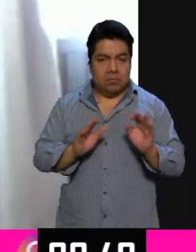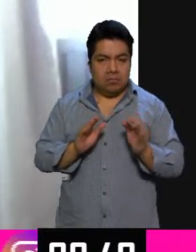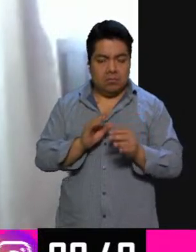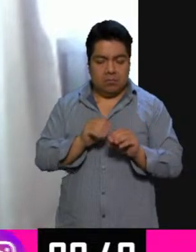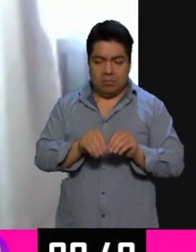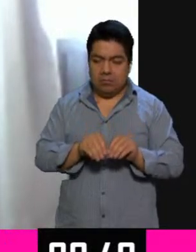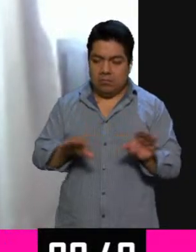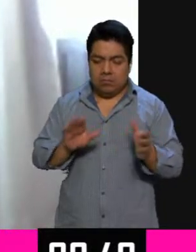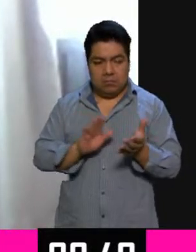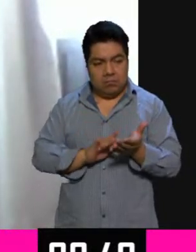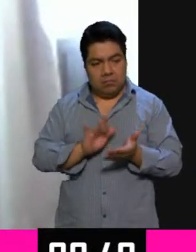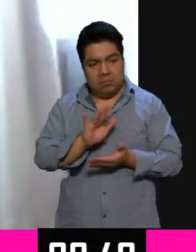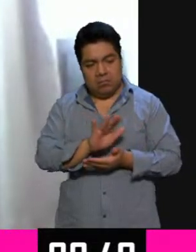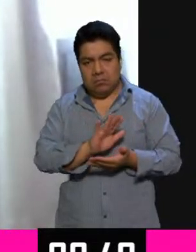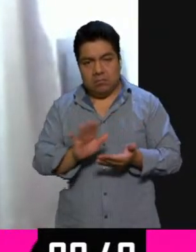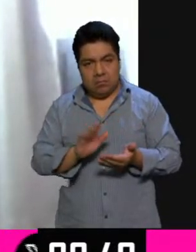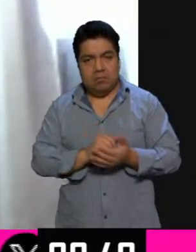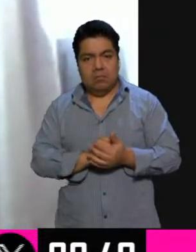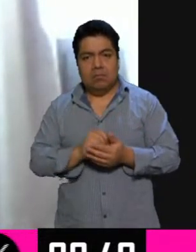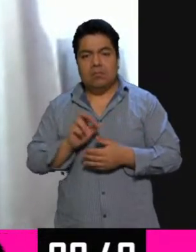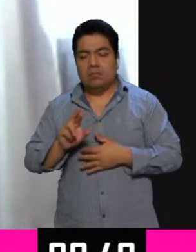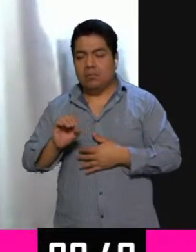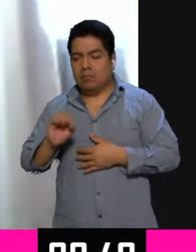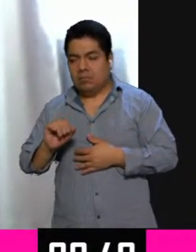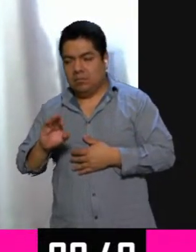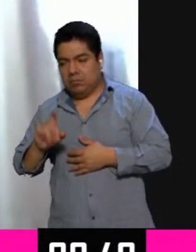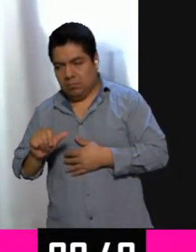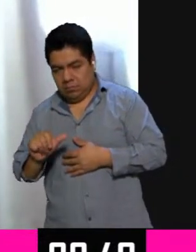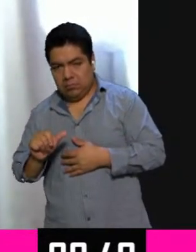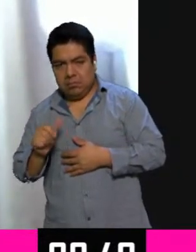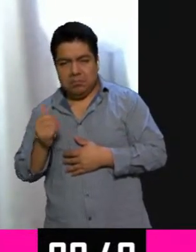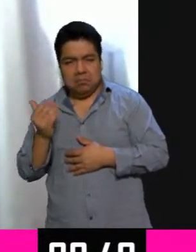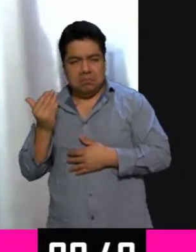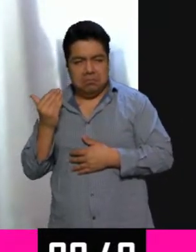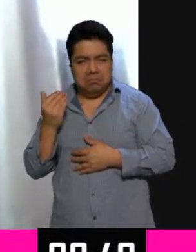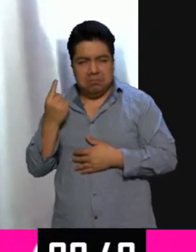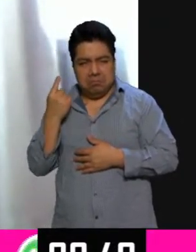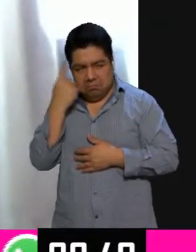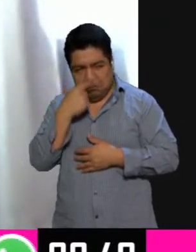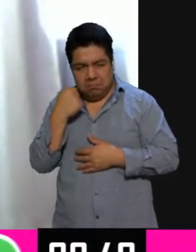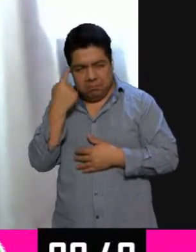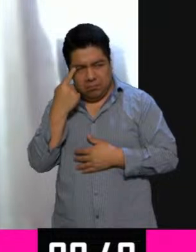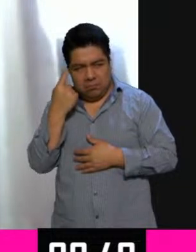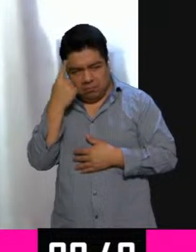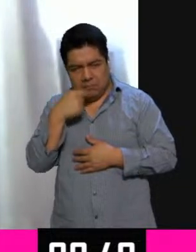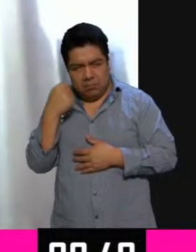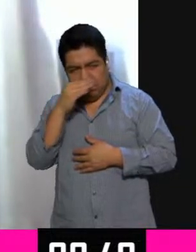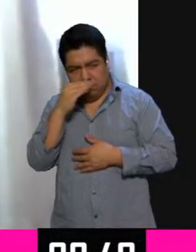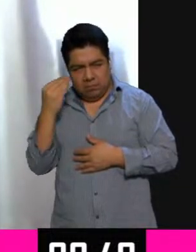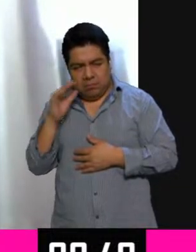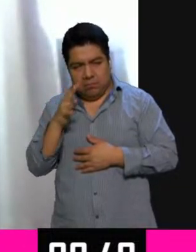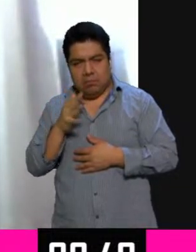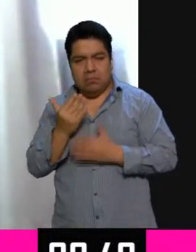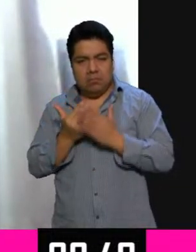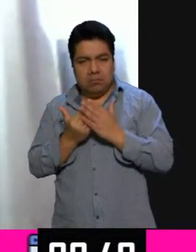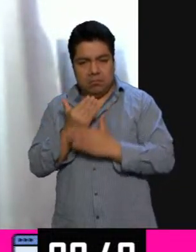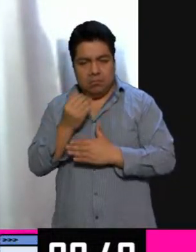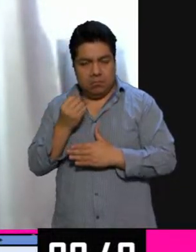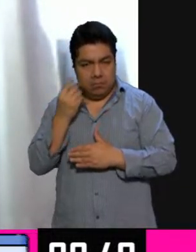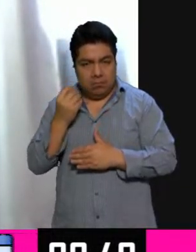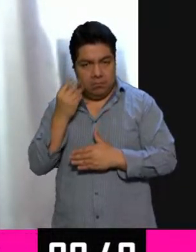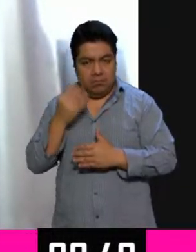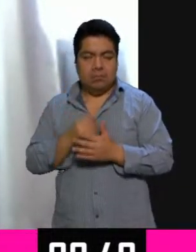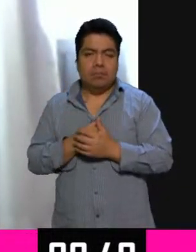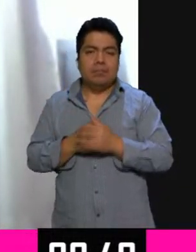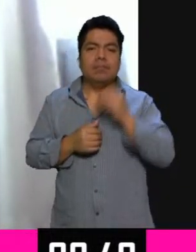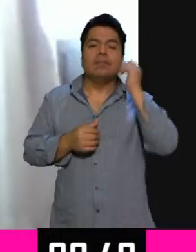información por parte de Rosa Isela Rodríguez hace una hora y media en la mañanera, ¿no? Y lo